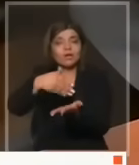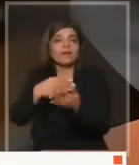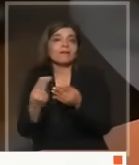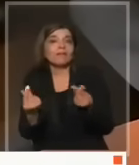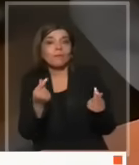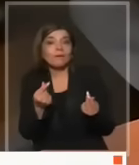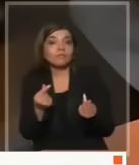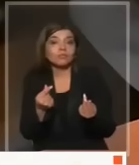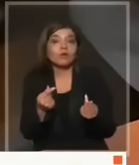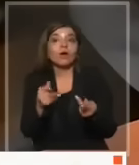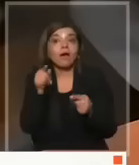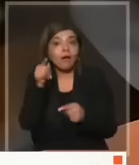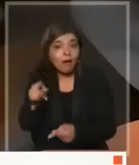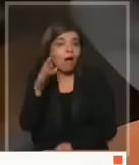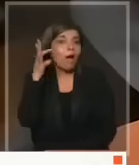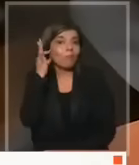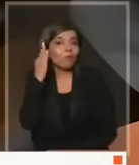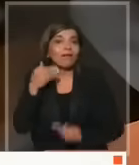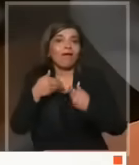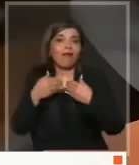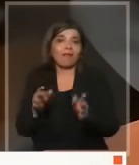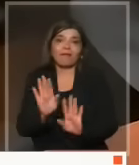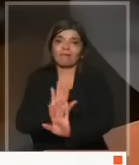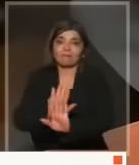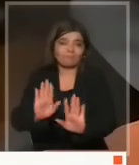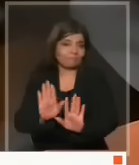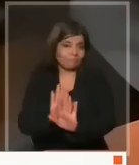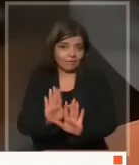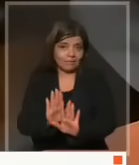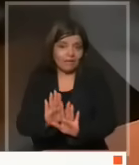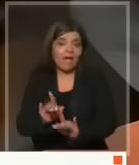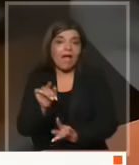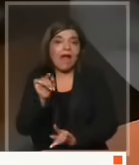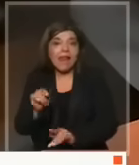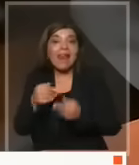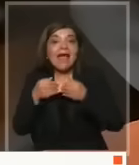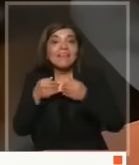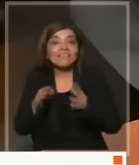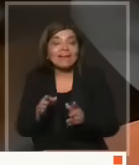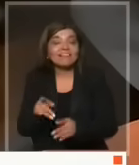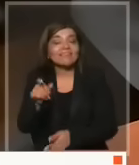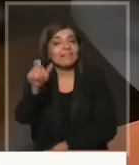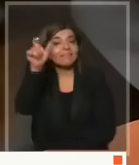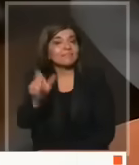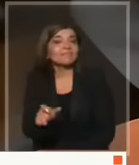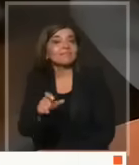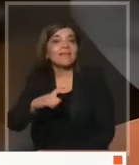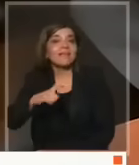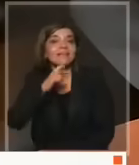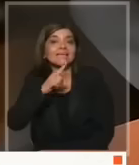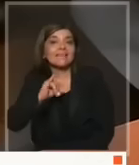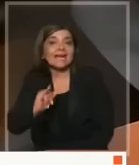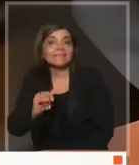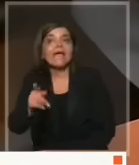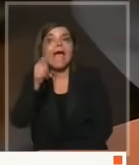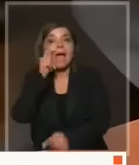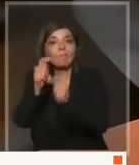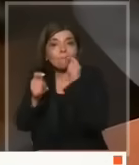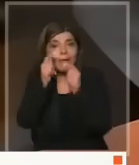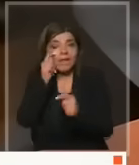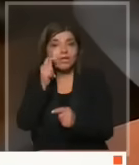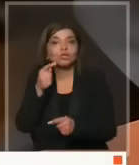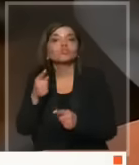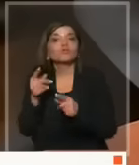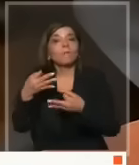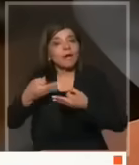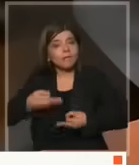la libertad de la imputada, así como la forma de cumplimiento, por cierto, la libertad de la imputada constituye un peligro real y concreto para la seguridad de la